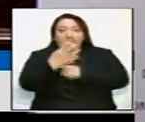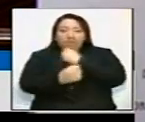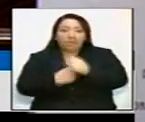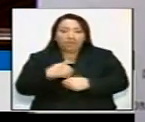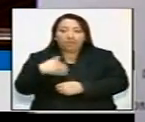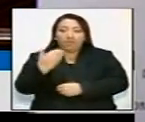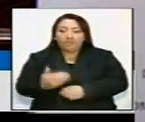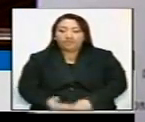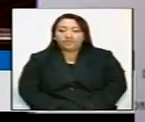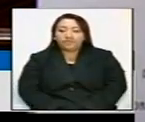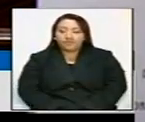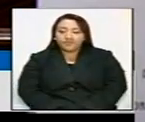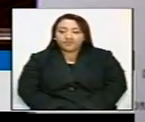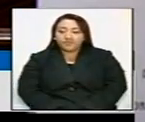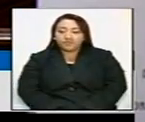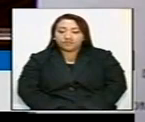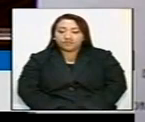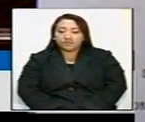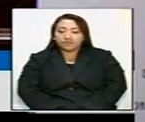años. Y ahí,